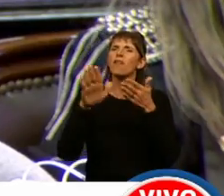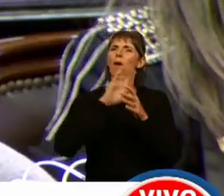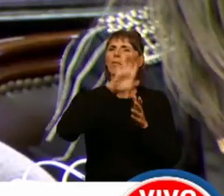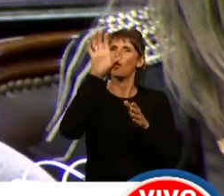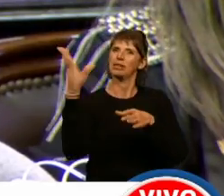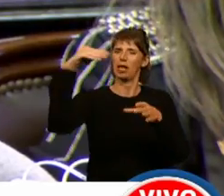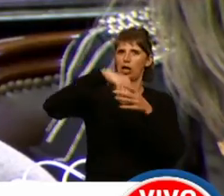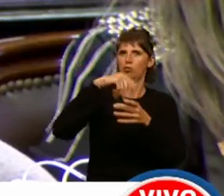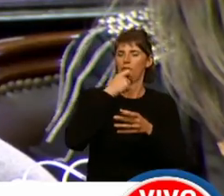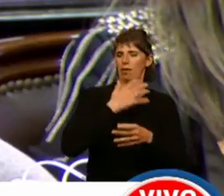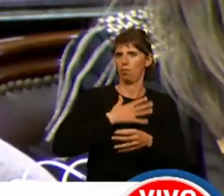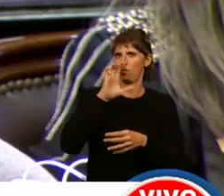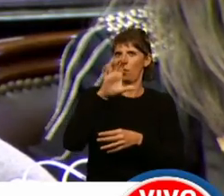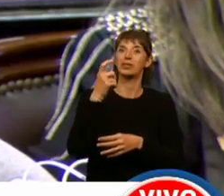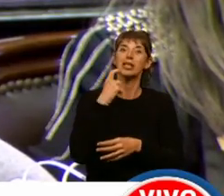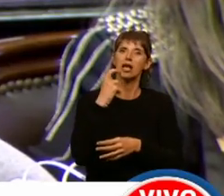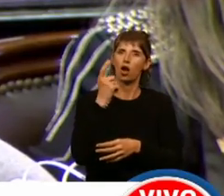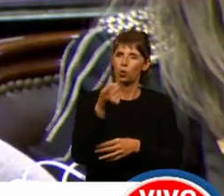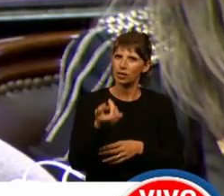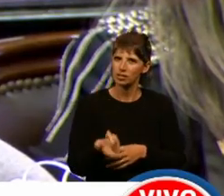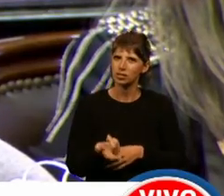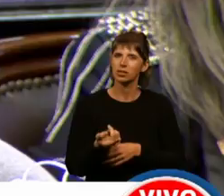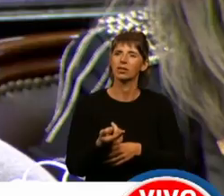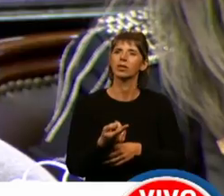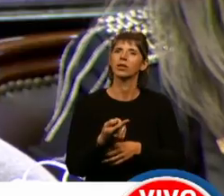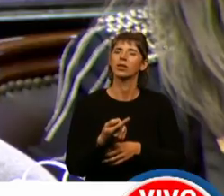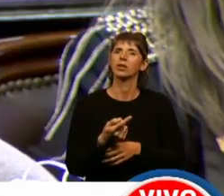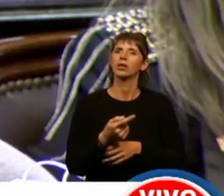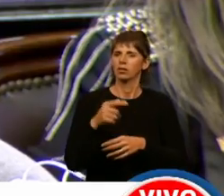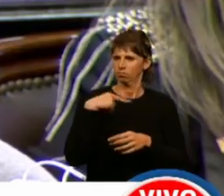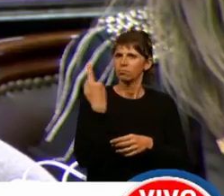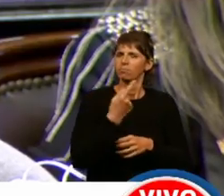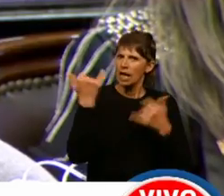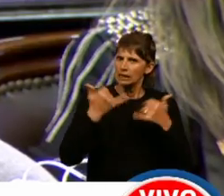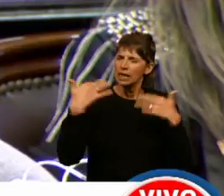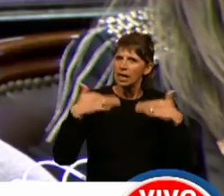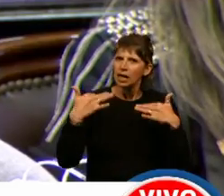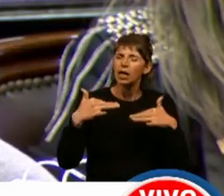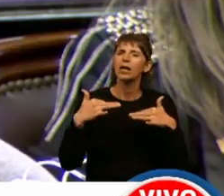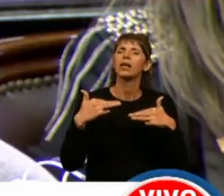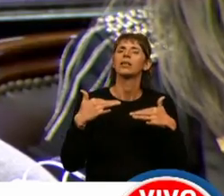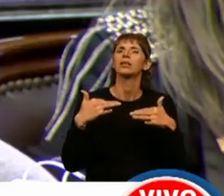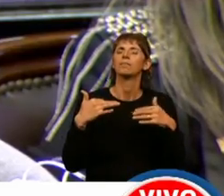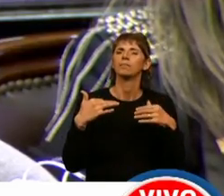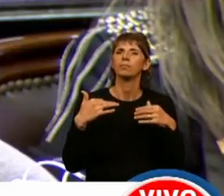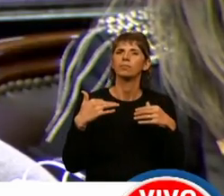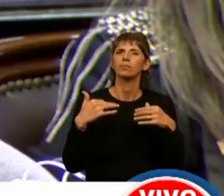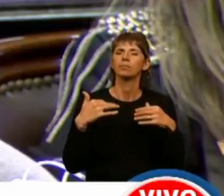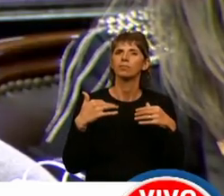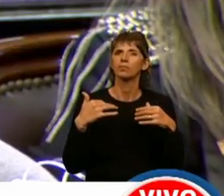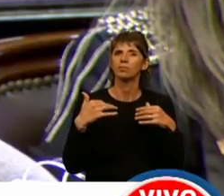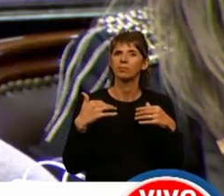mi provincia de san luís donde estamos y donde sufrimos desgraciadamente una